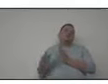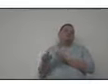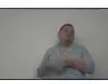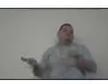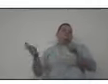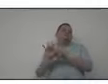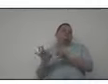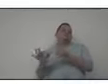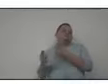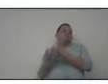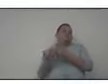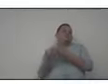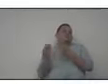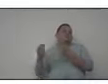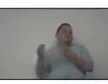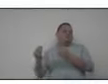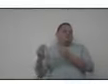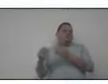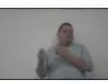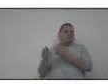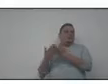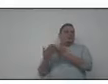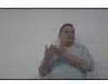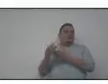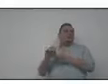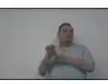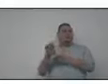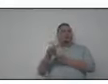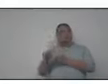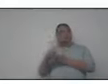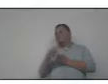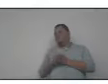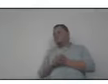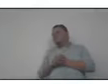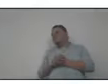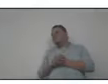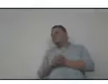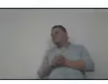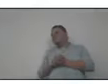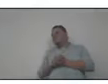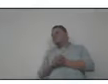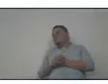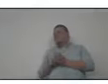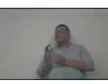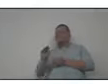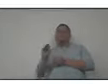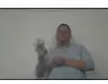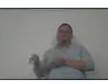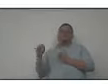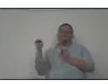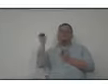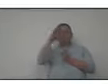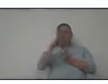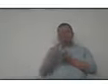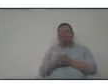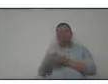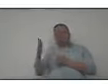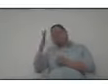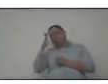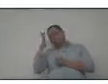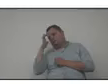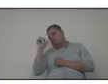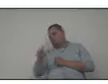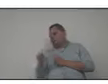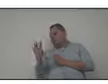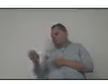en qué facilita las cosas para el trabajo de la EPS? ¿Que el usuario avise que se va a trasladar de ciudad a vivir? Claro, porque nosotros tenemos